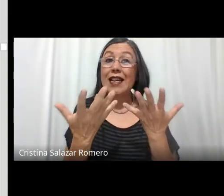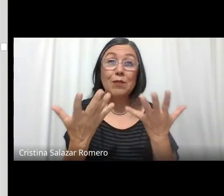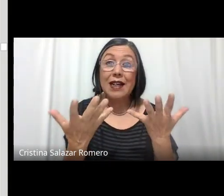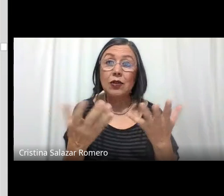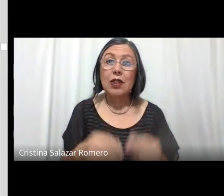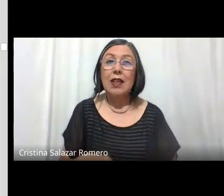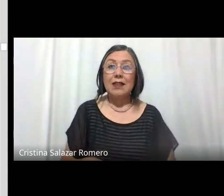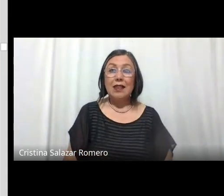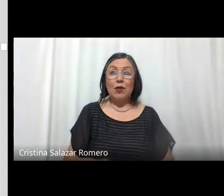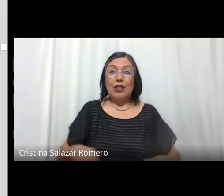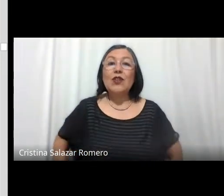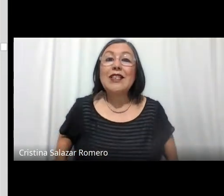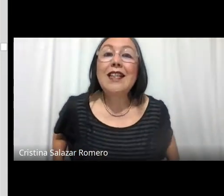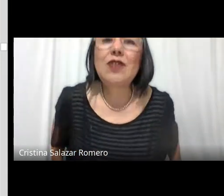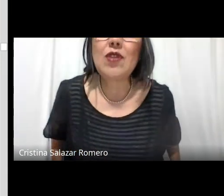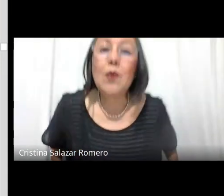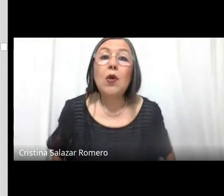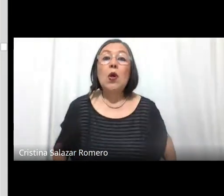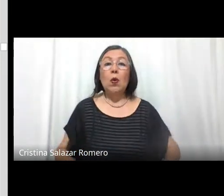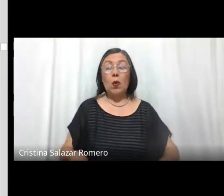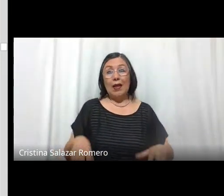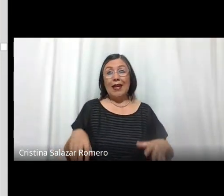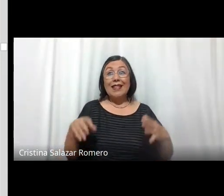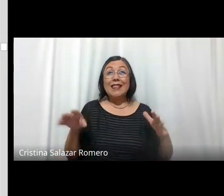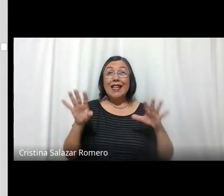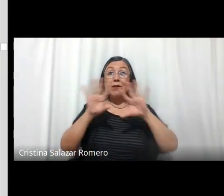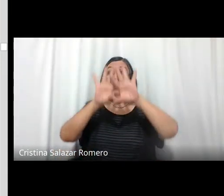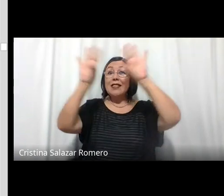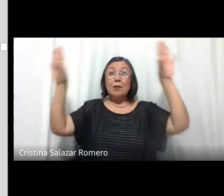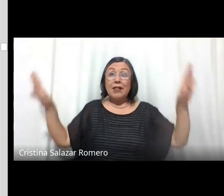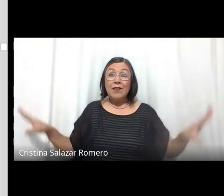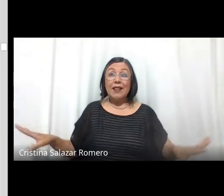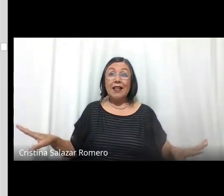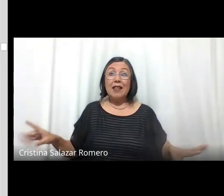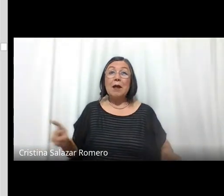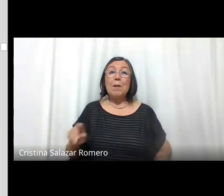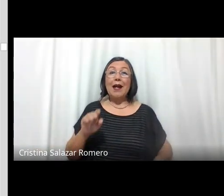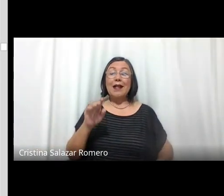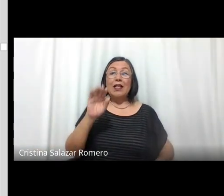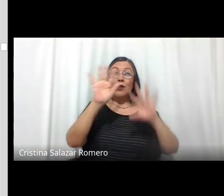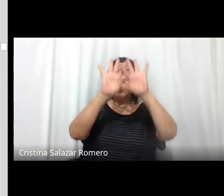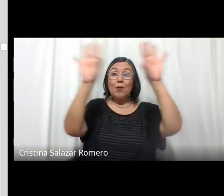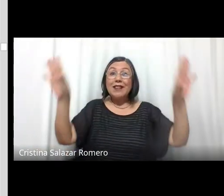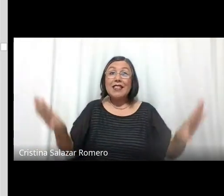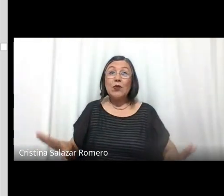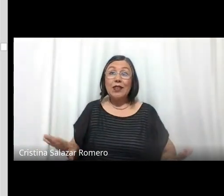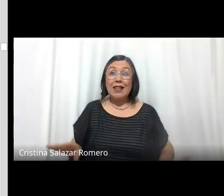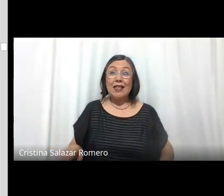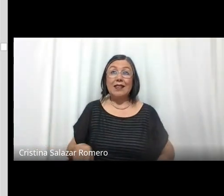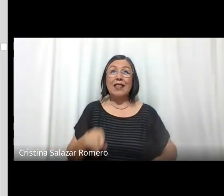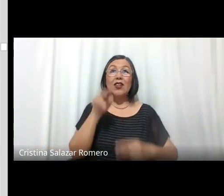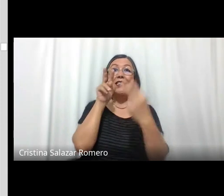no en las manos, ¿sí? Por eso es que yo debo ejercitar mi vista periférica para no perder